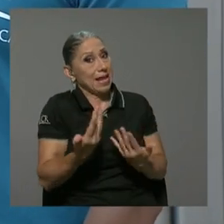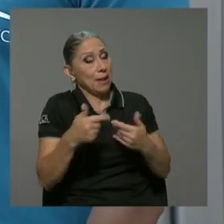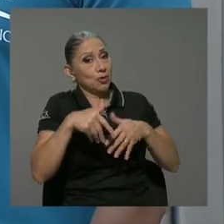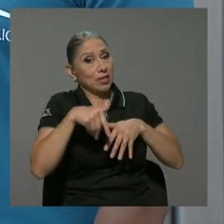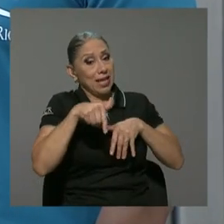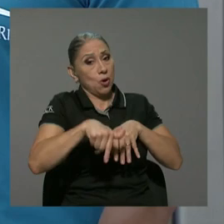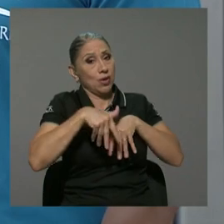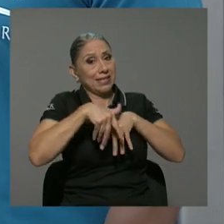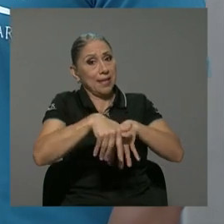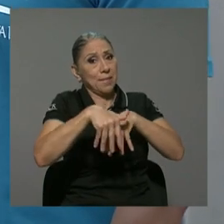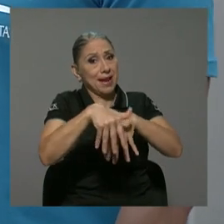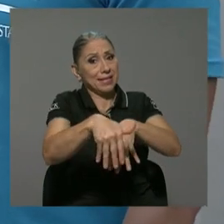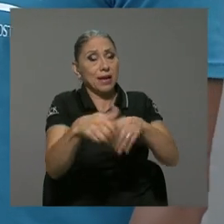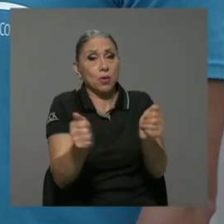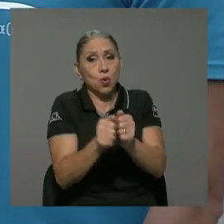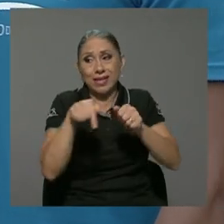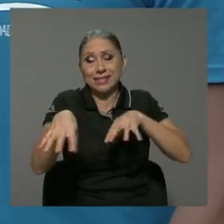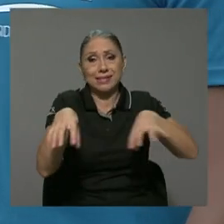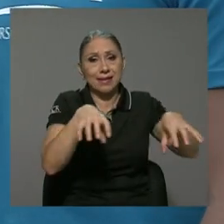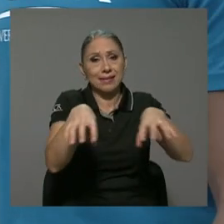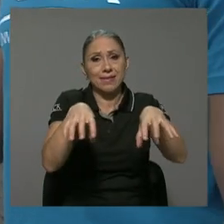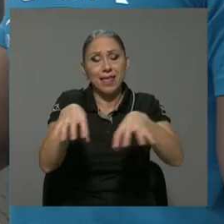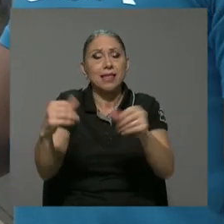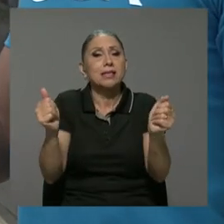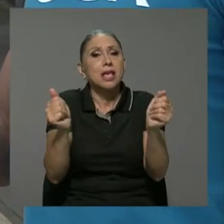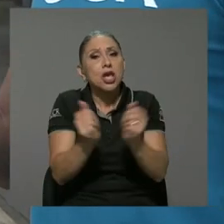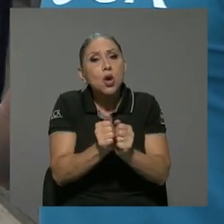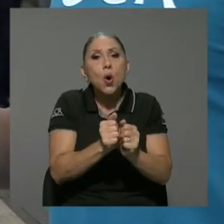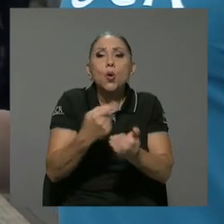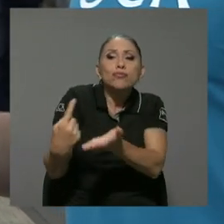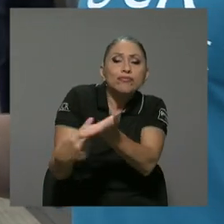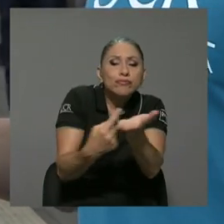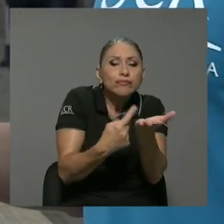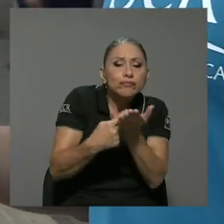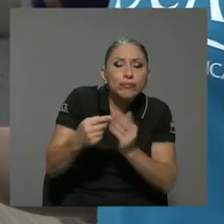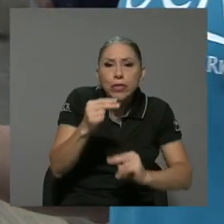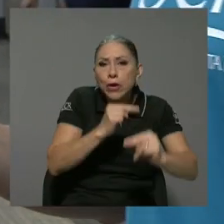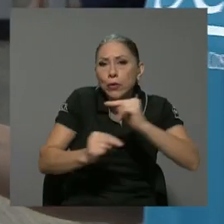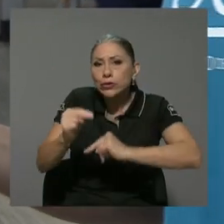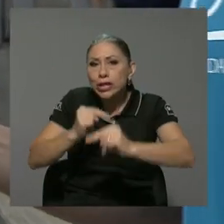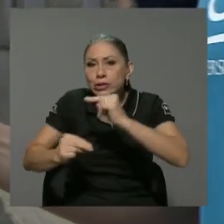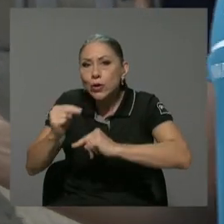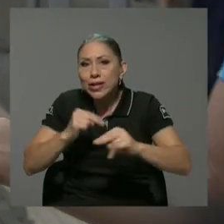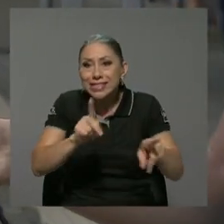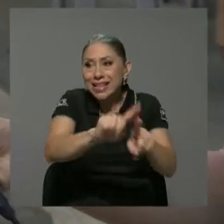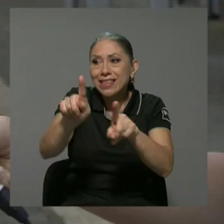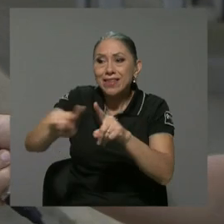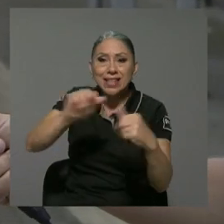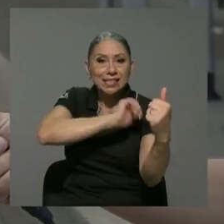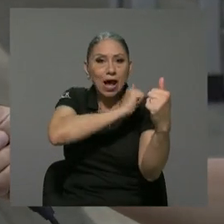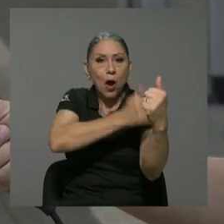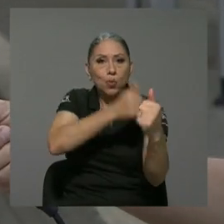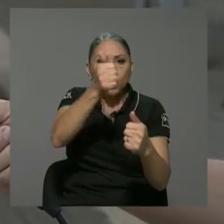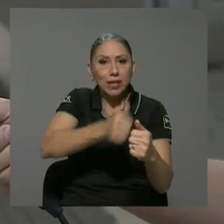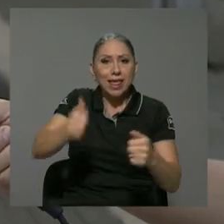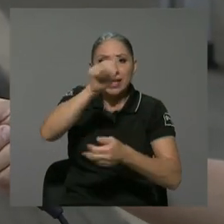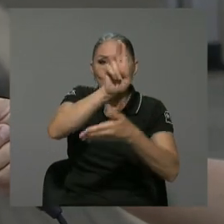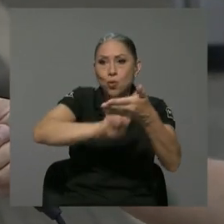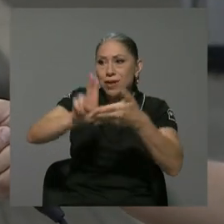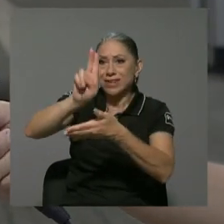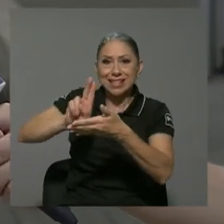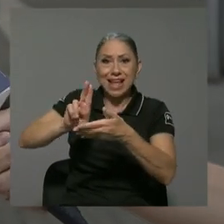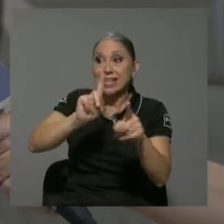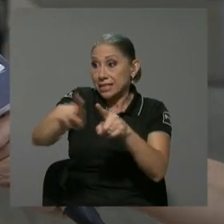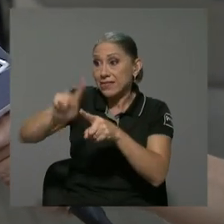estas actividades y a través de las negociaciones que se han venido realizando por parte de las autoridades universitarias, de las diferentes universidades